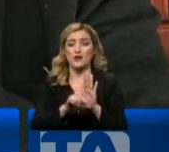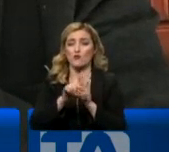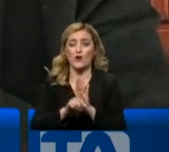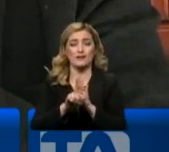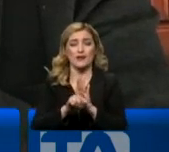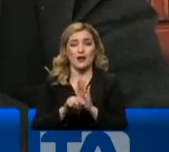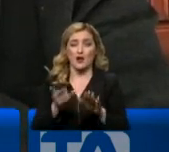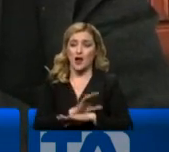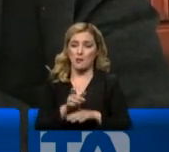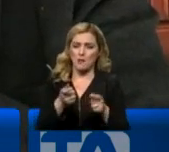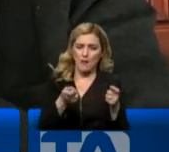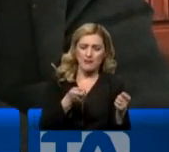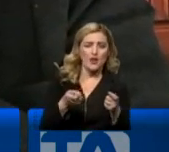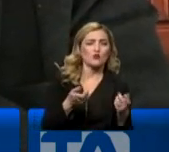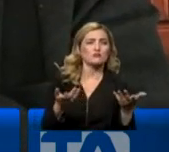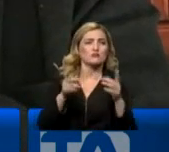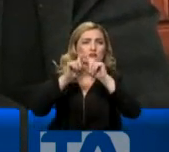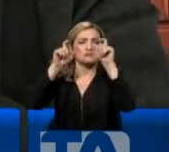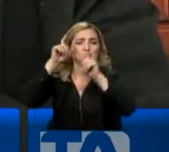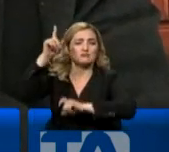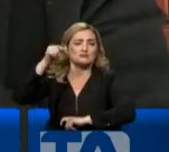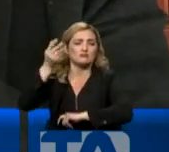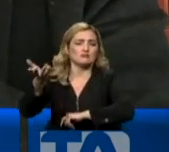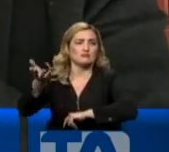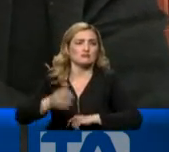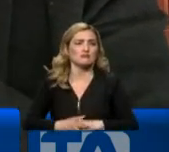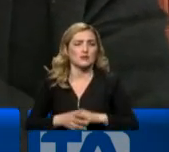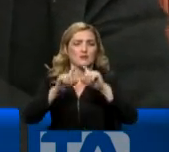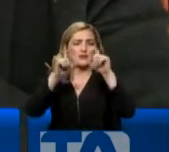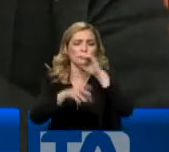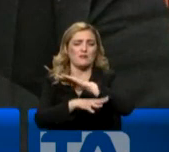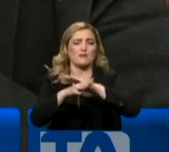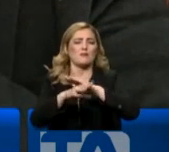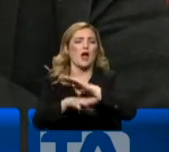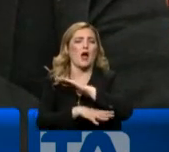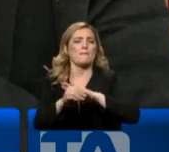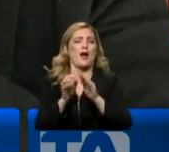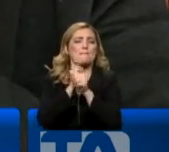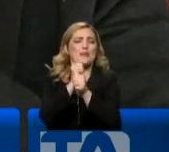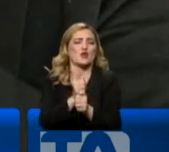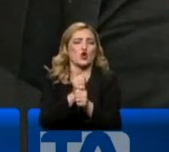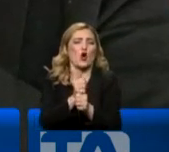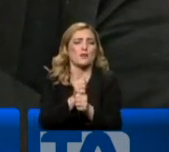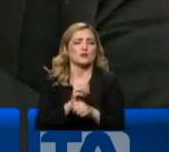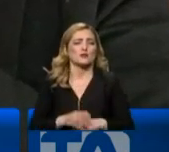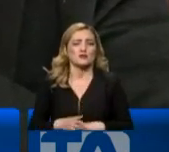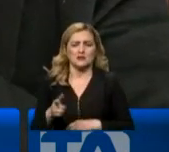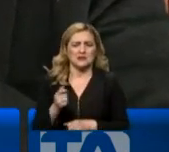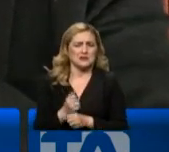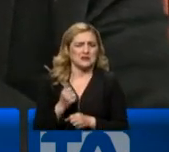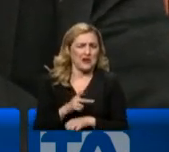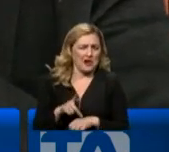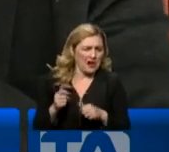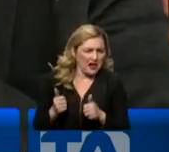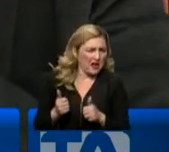de campos de manejo de activos en la empresa del Estado, que es Petroamazonas. Y Petroamazonas, además de ser ineficiente, no